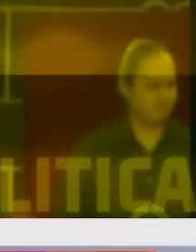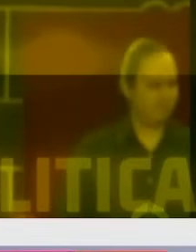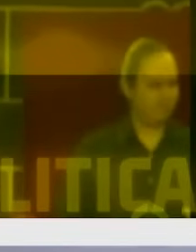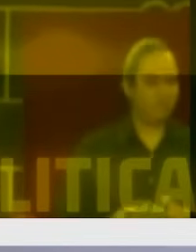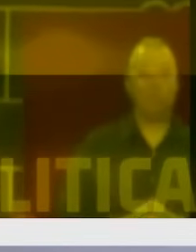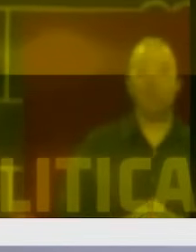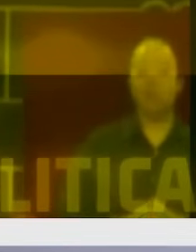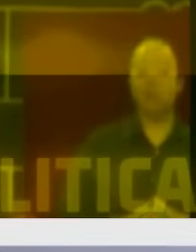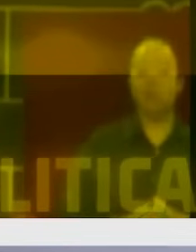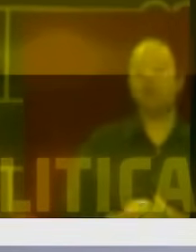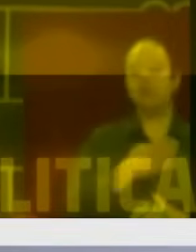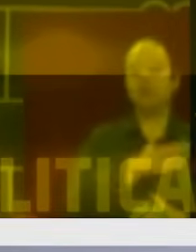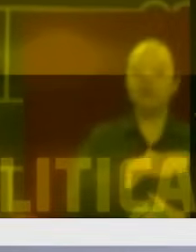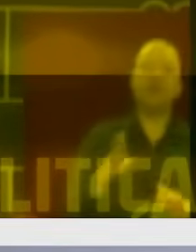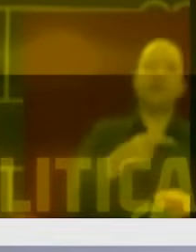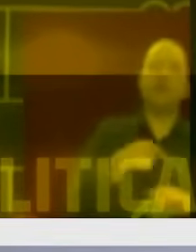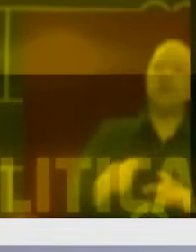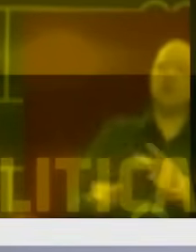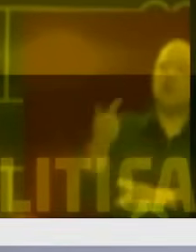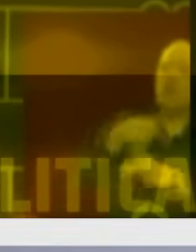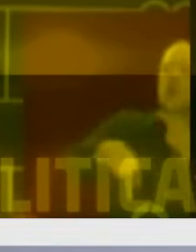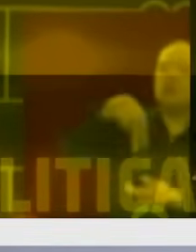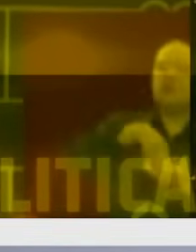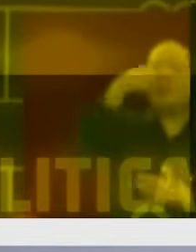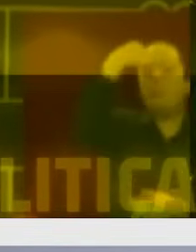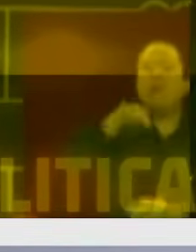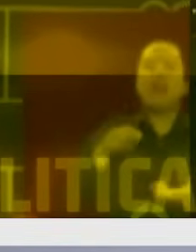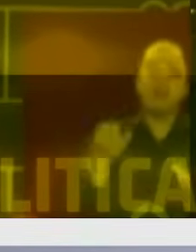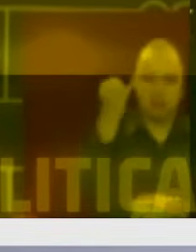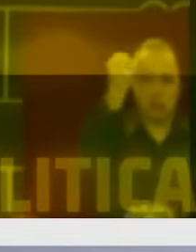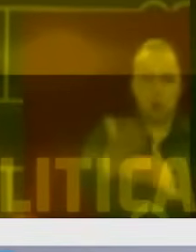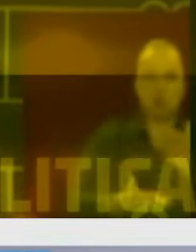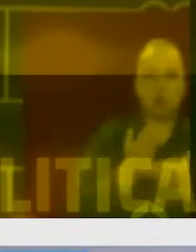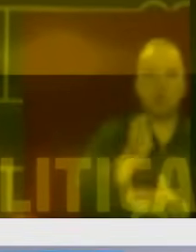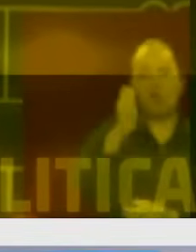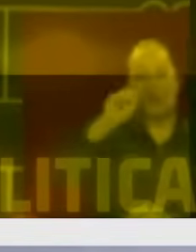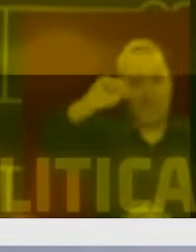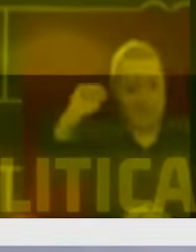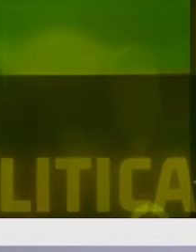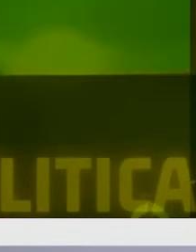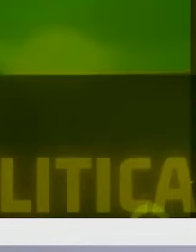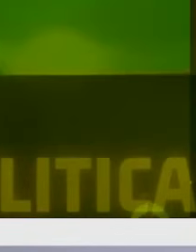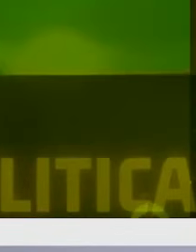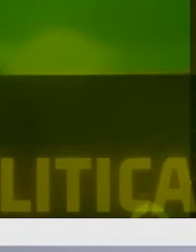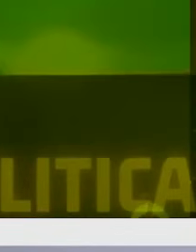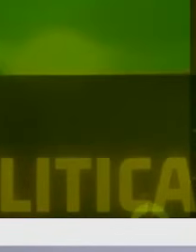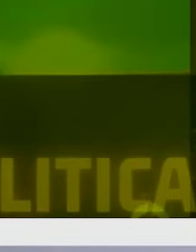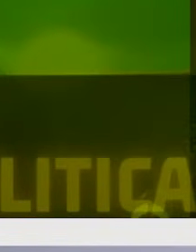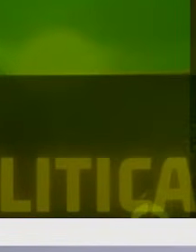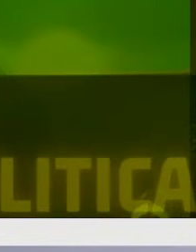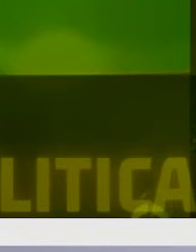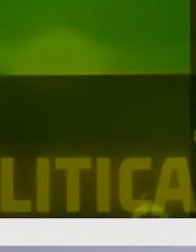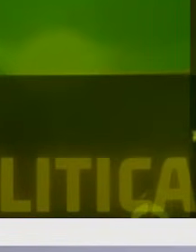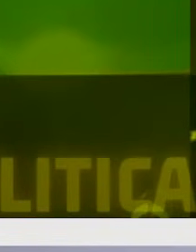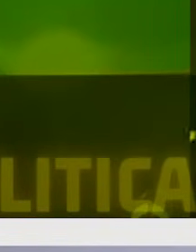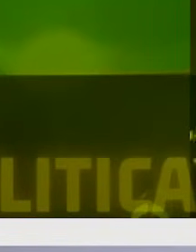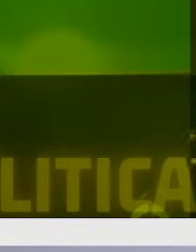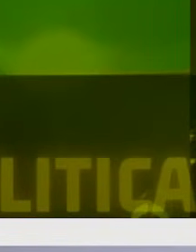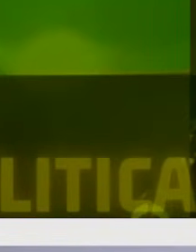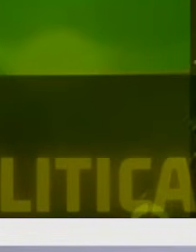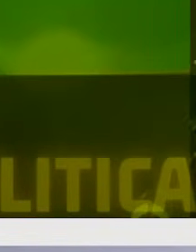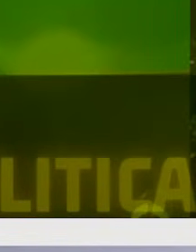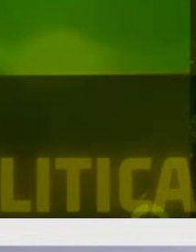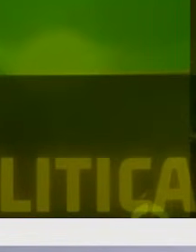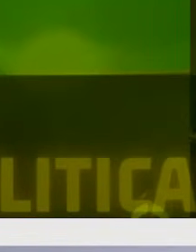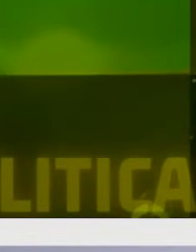ahorita 2600 homicidios, ¿no? Ahora entonces, le dirán que si esto es responsabilidad de los gobernadores, entonces pues tendrán una larga lista de estados